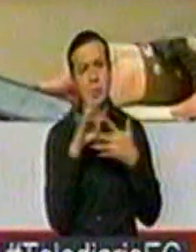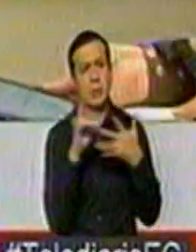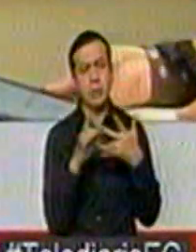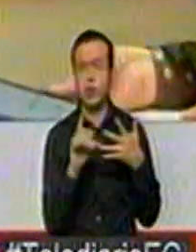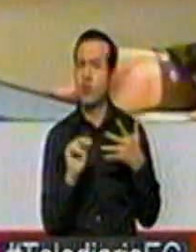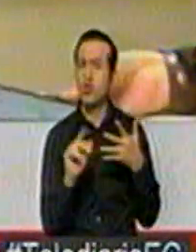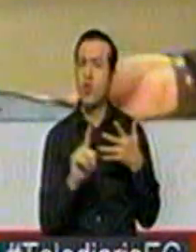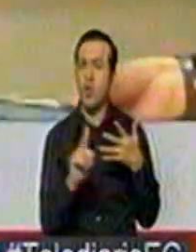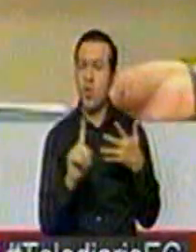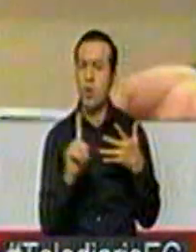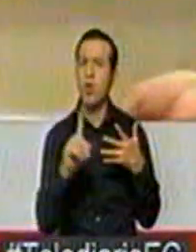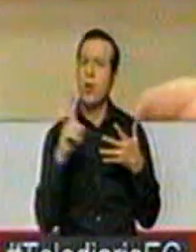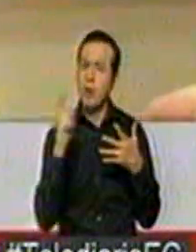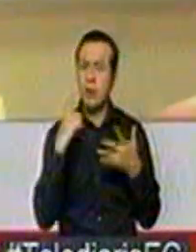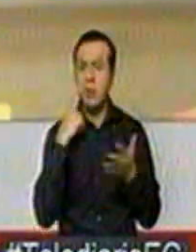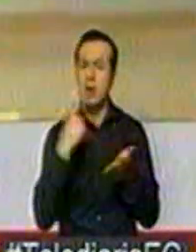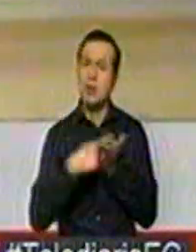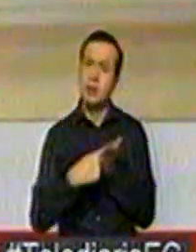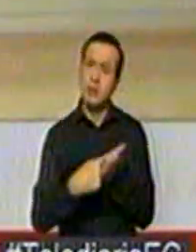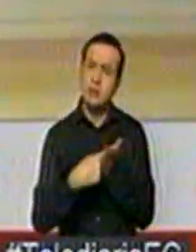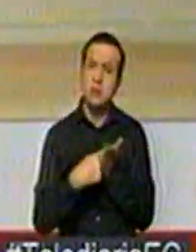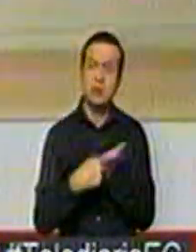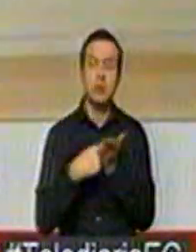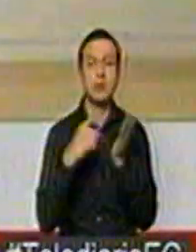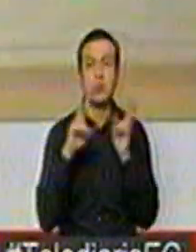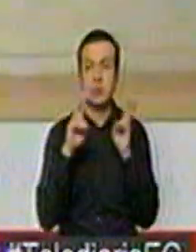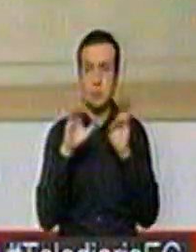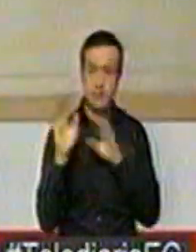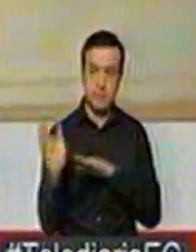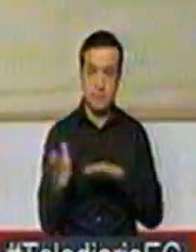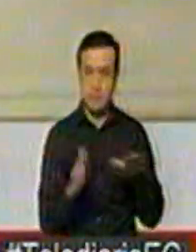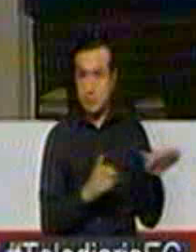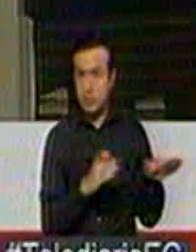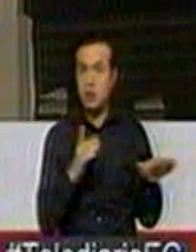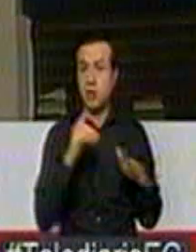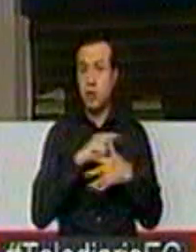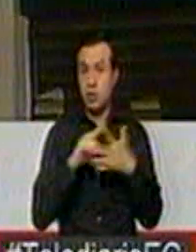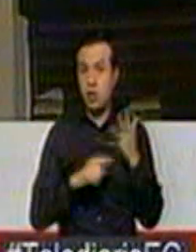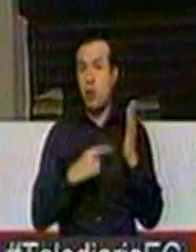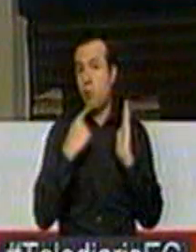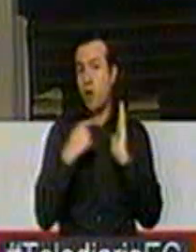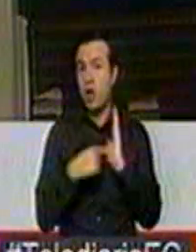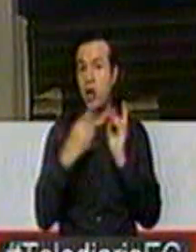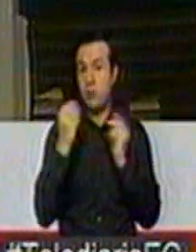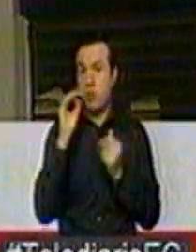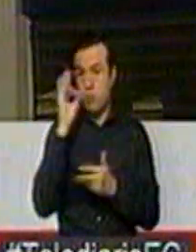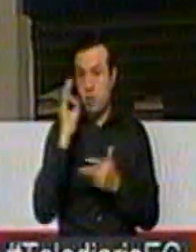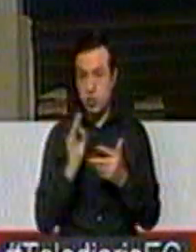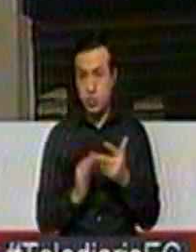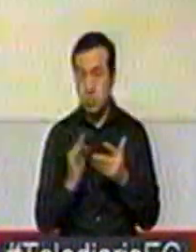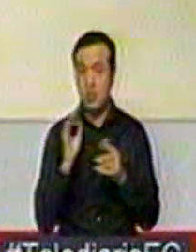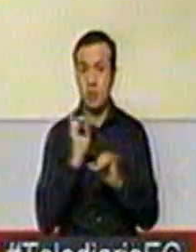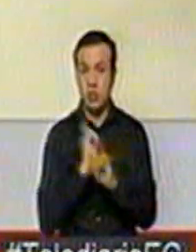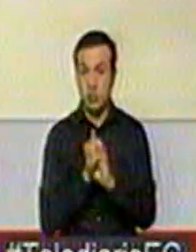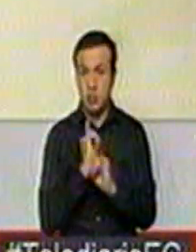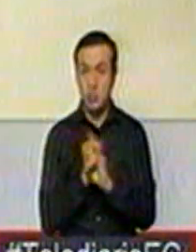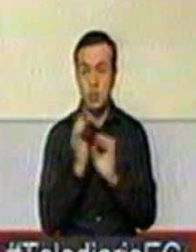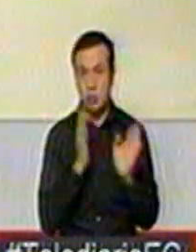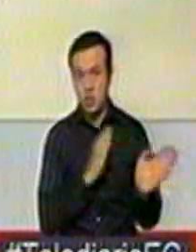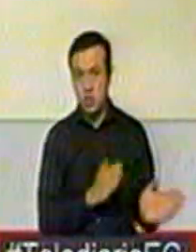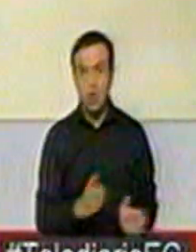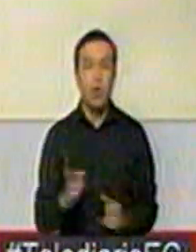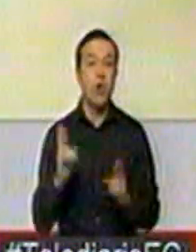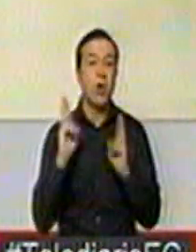Hasta que esto se efectivice, Cruz también se refirió a temas para el funcionamiento inmediato del Consejo. Esto es el presupuesto para la institución. Y espero que el